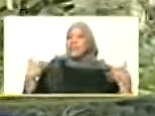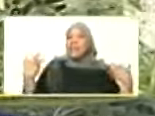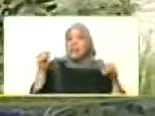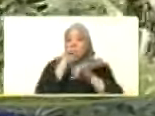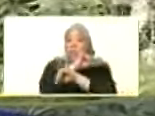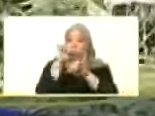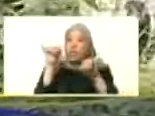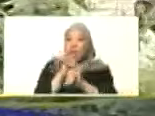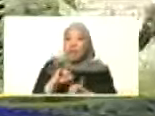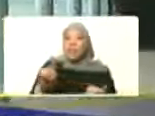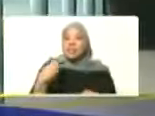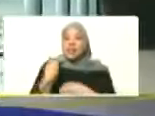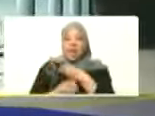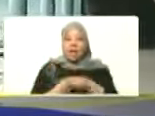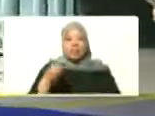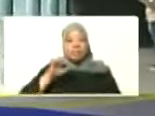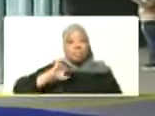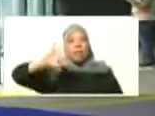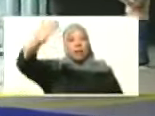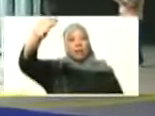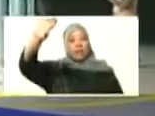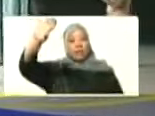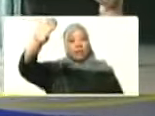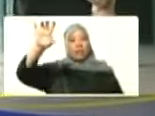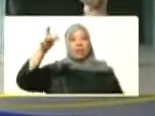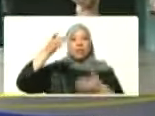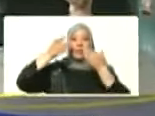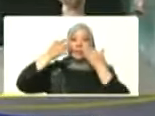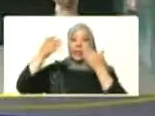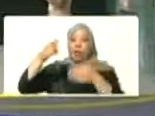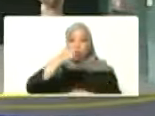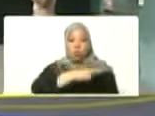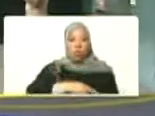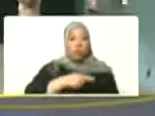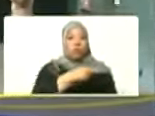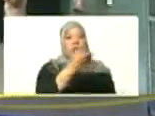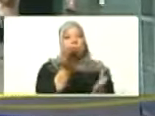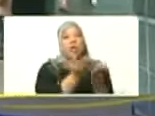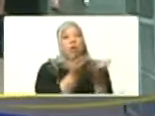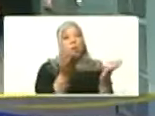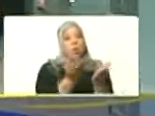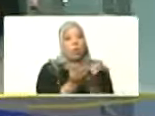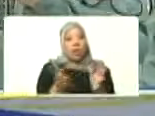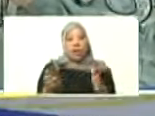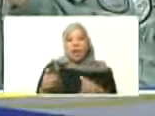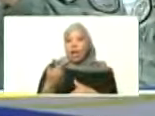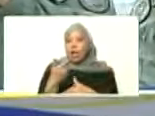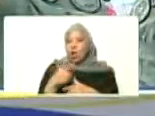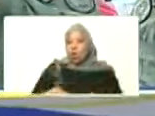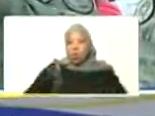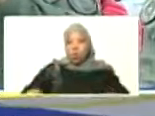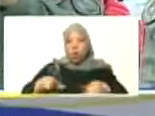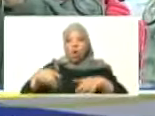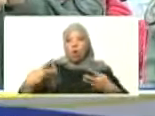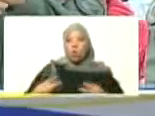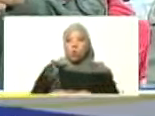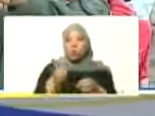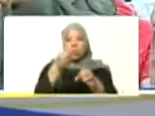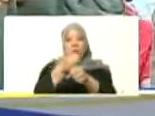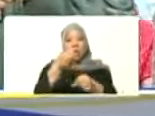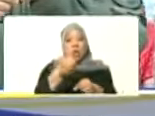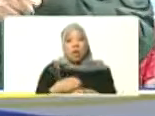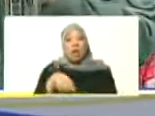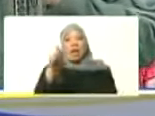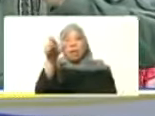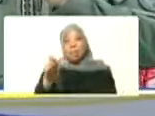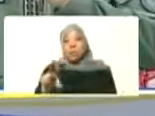las armas se hace patria en un ambulatorio, en una escuela, en una fábrica, junto al obrero, junto al